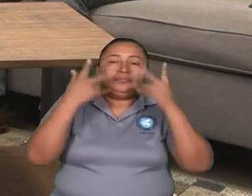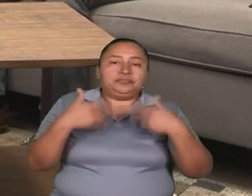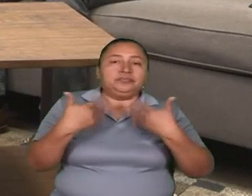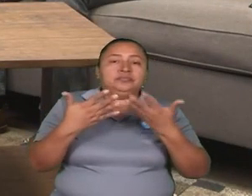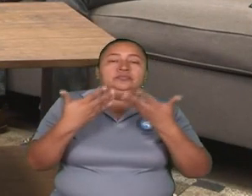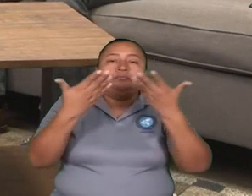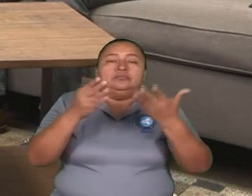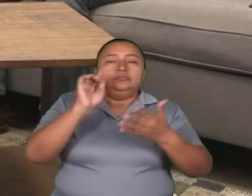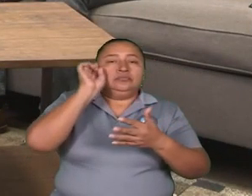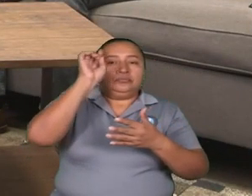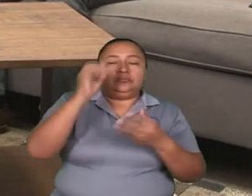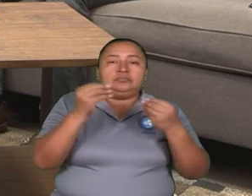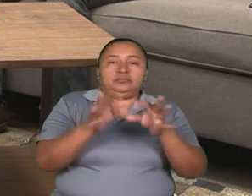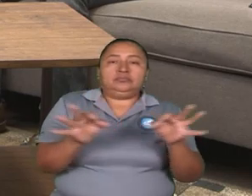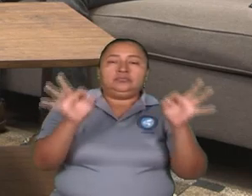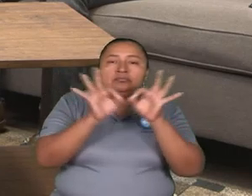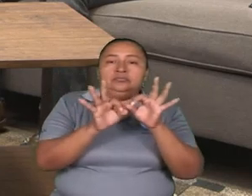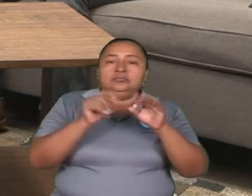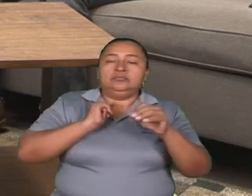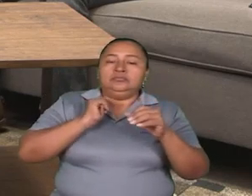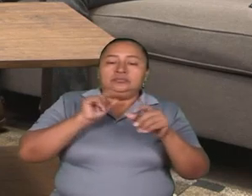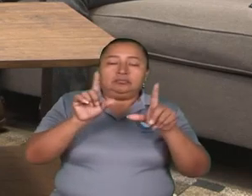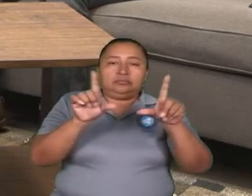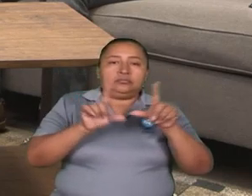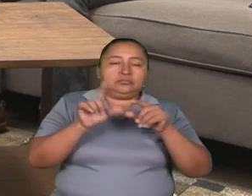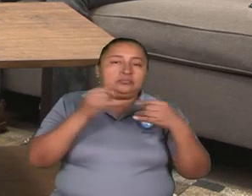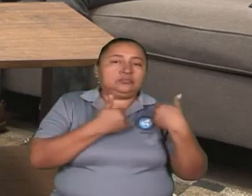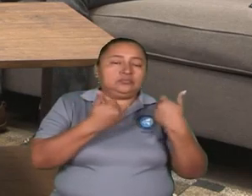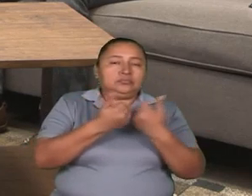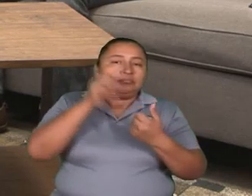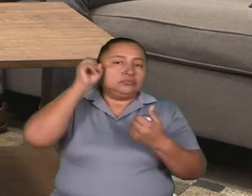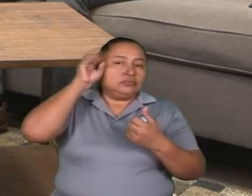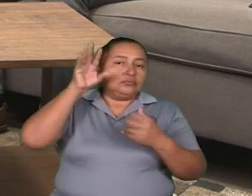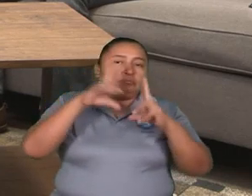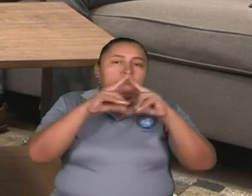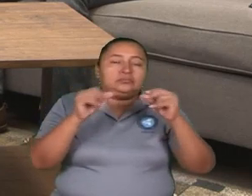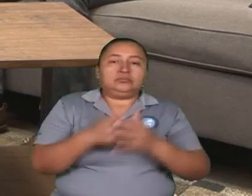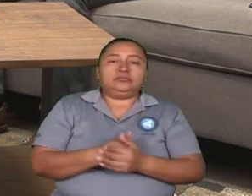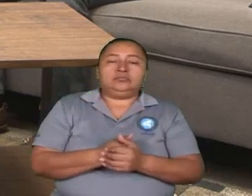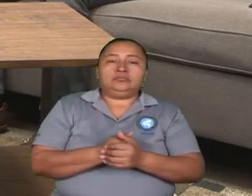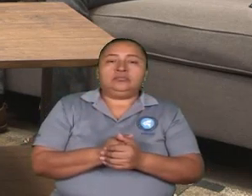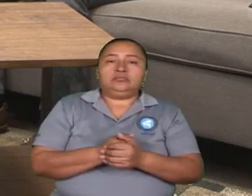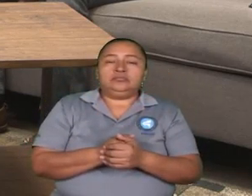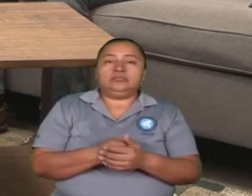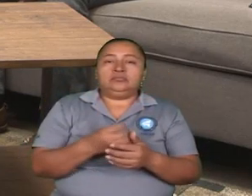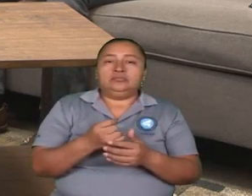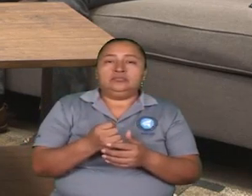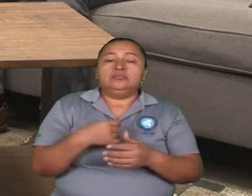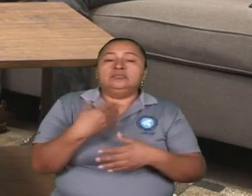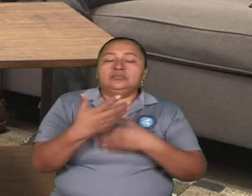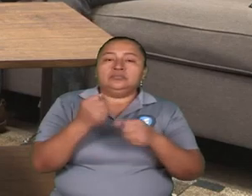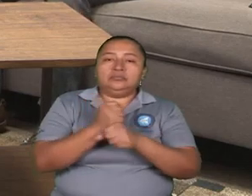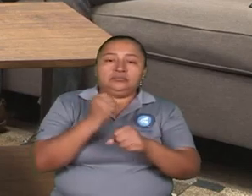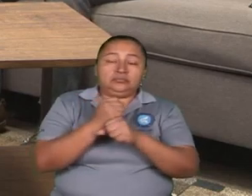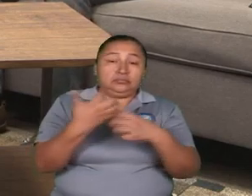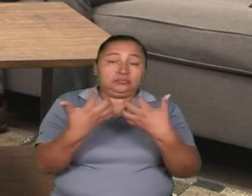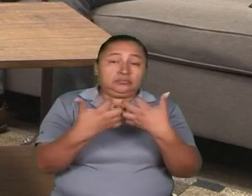Turismo con el empresariado privado. Porque los destinos turísticos, las ciudades enclave a las que arriban los puertos, los cruceros,